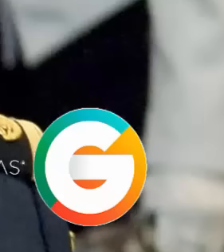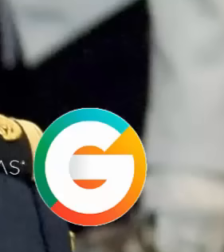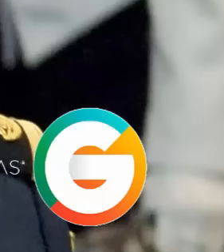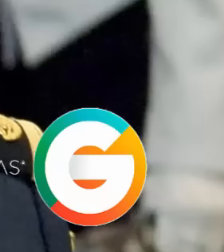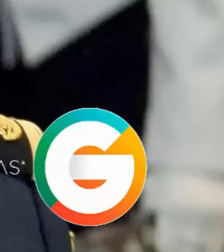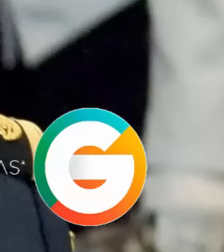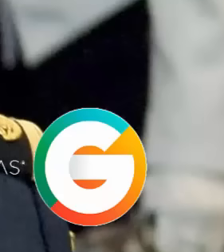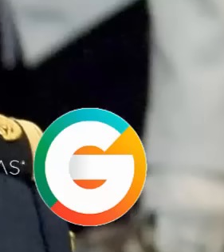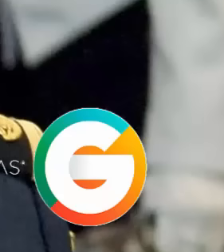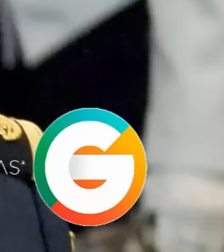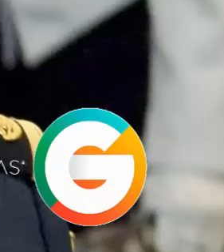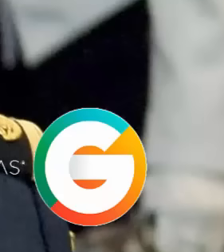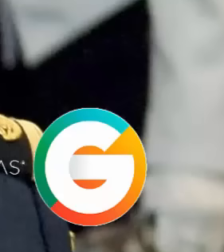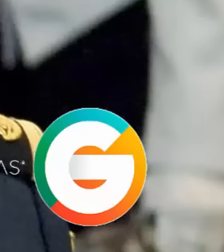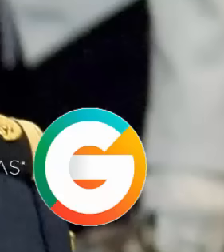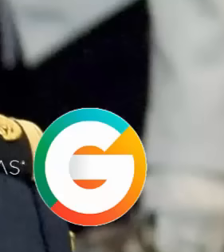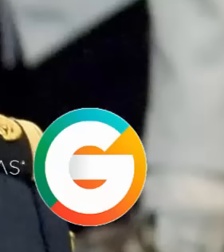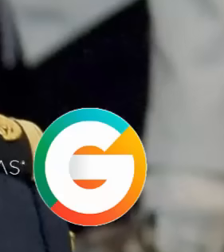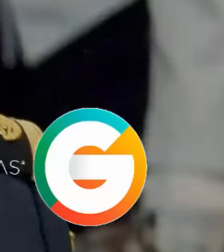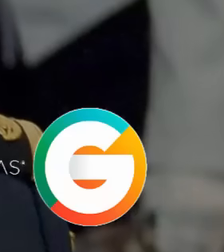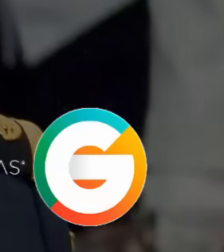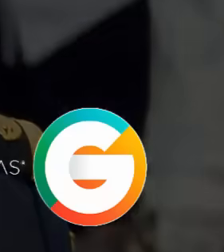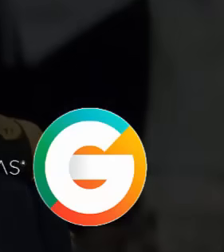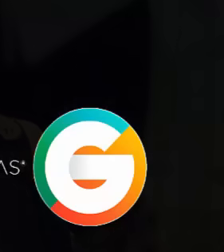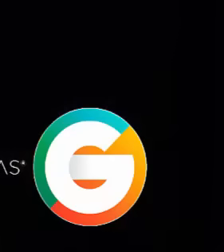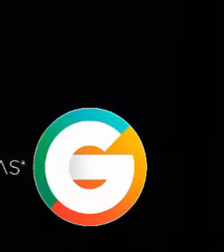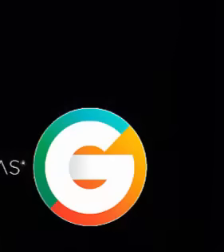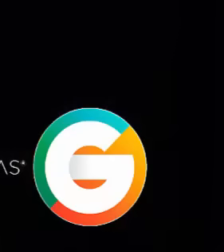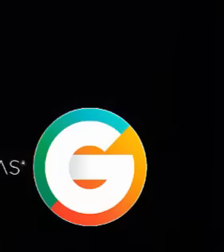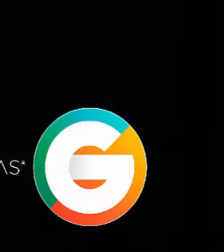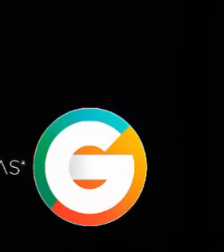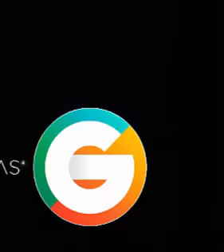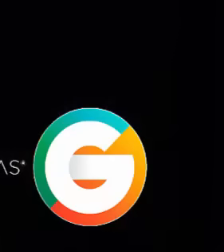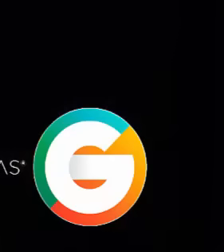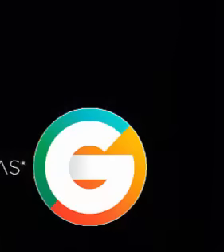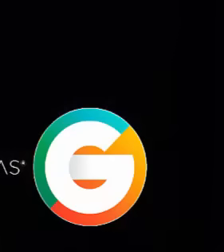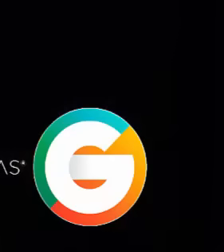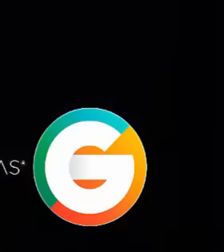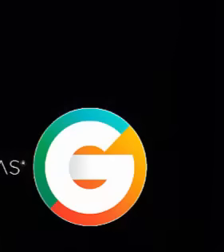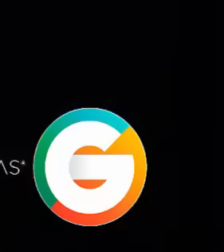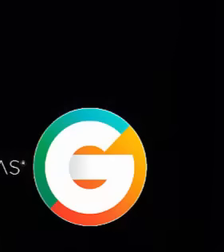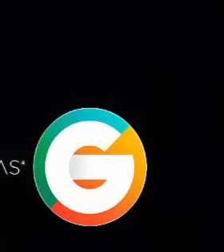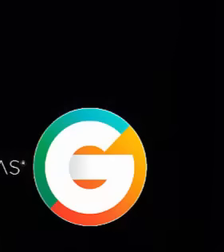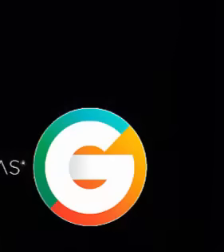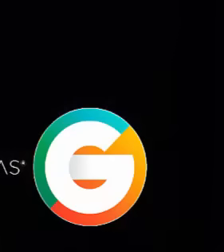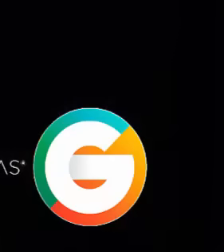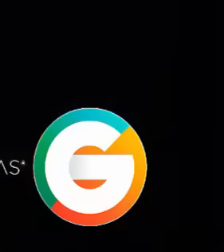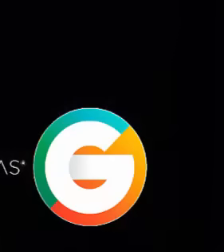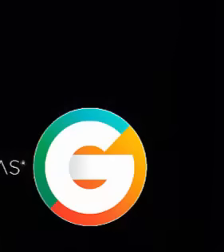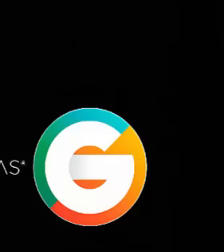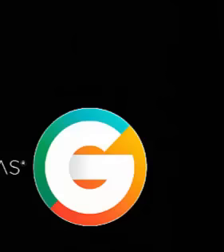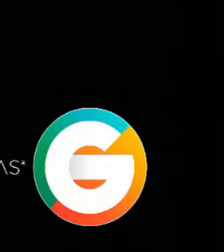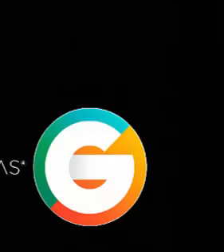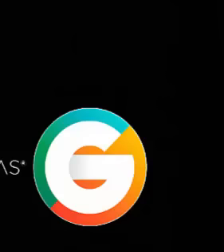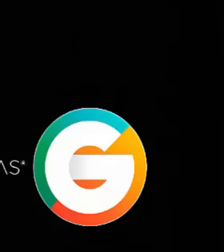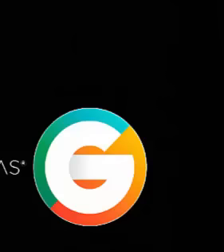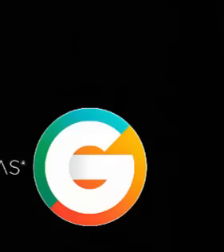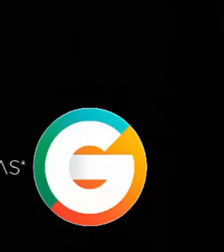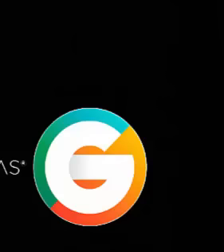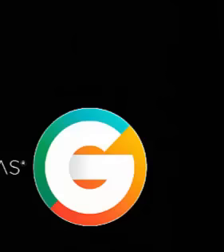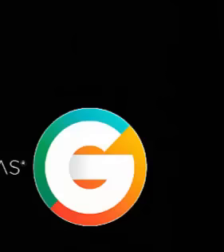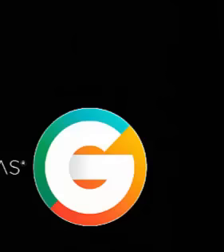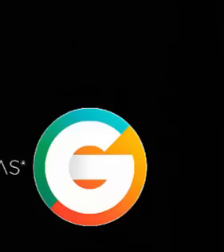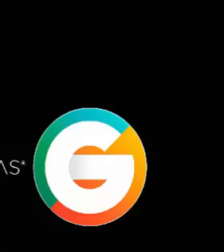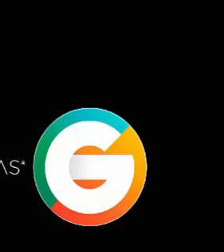Calderón que su entonces secretario de Seguridad Pública, Genaro García Luna, estaba involucrado con el narcotráfico, en